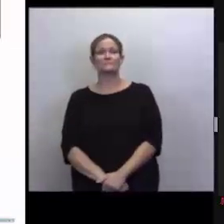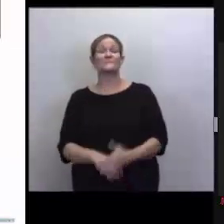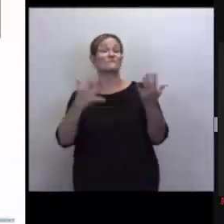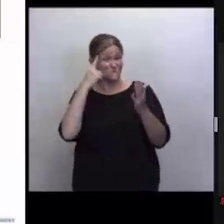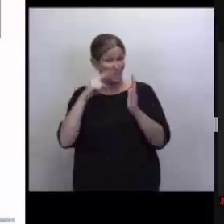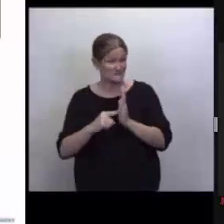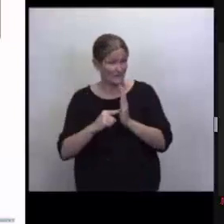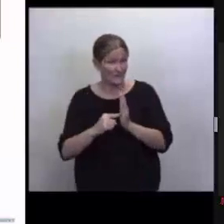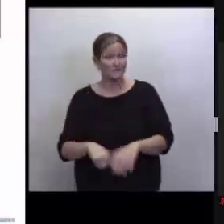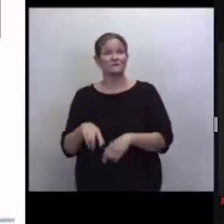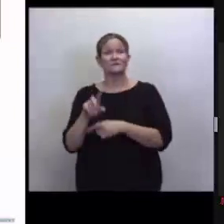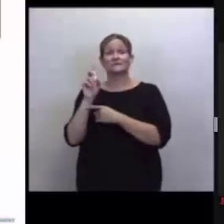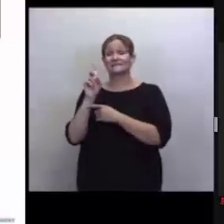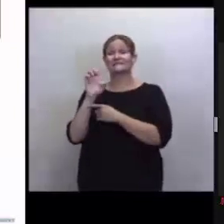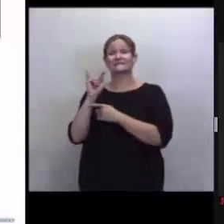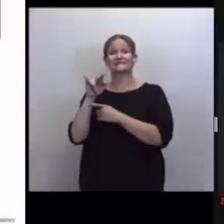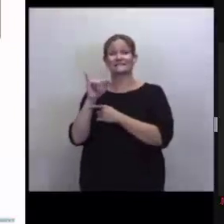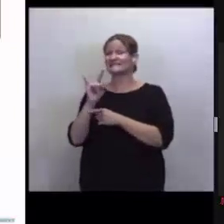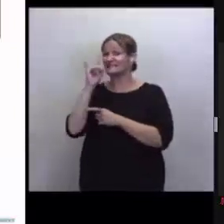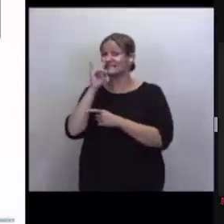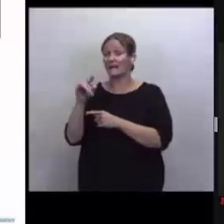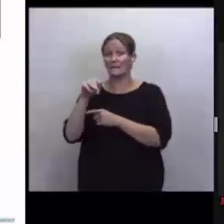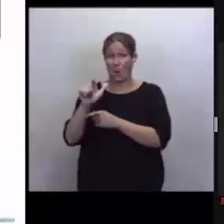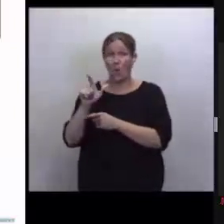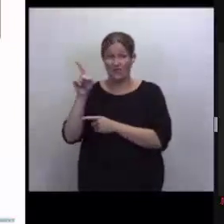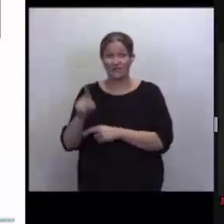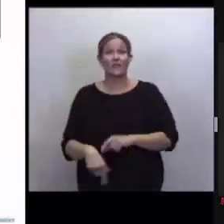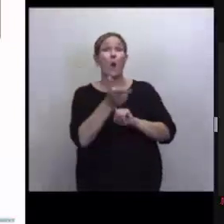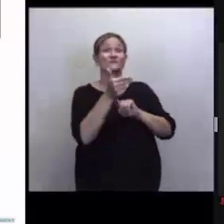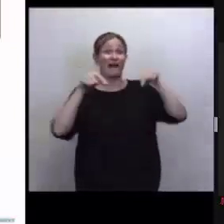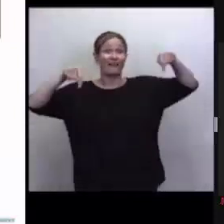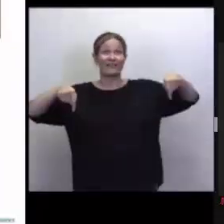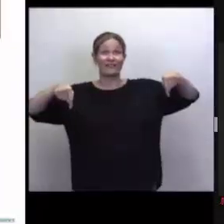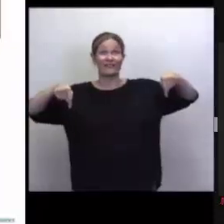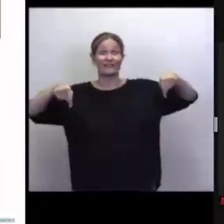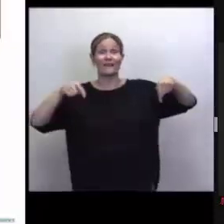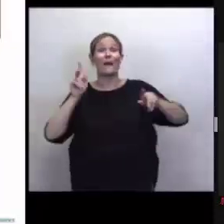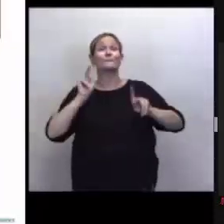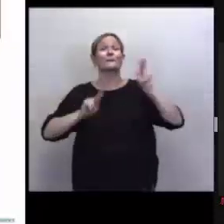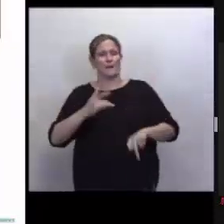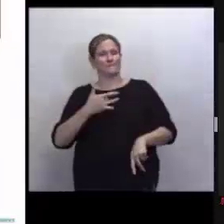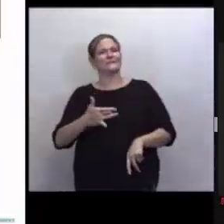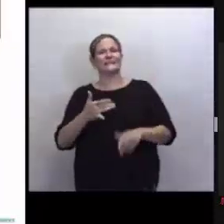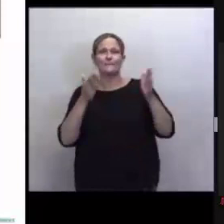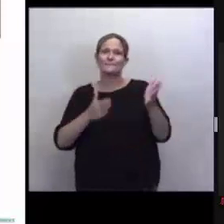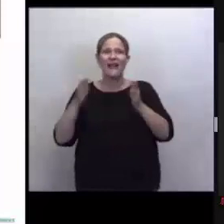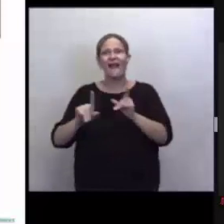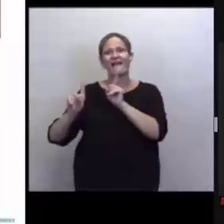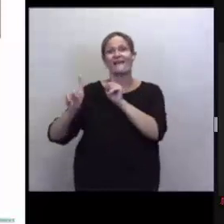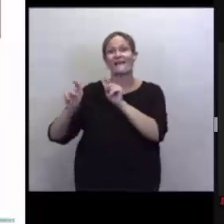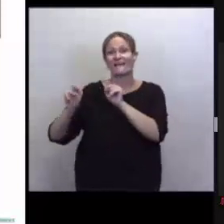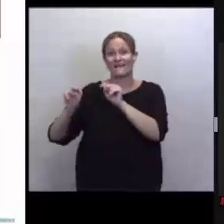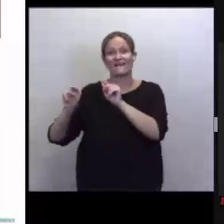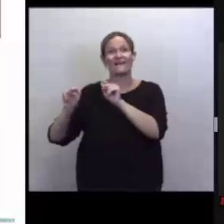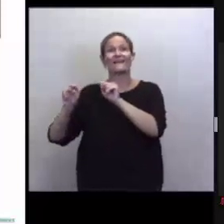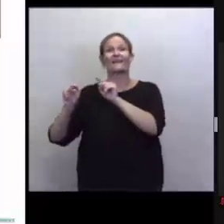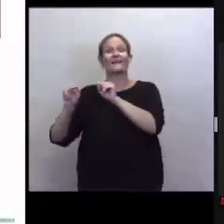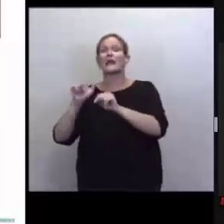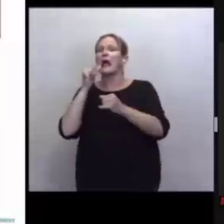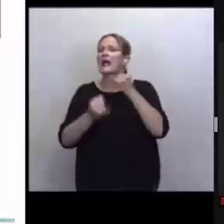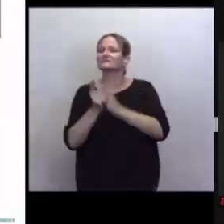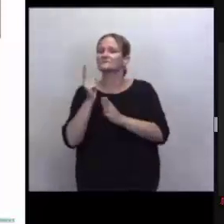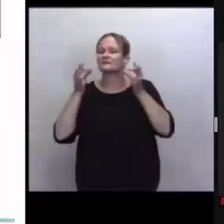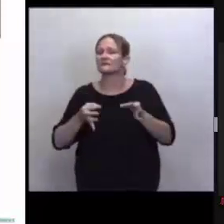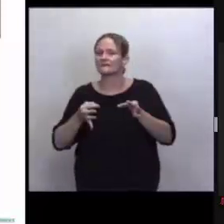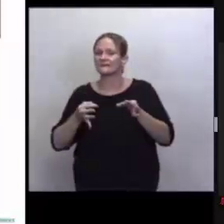la autopista a lo largo de la I-81 al norte del centro de Syracuse. Muchos de estos negocios, como Destiny